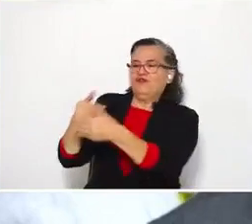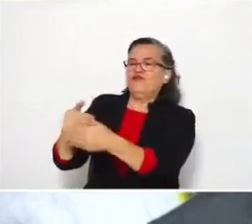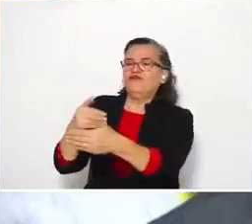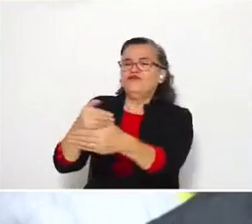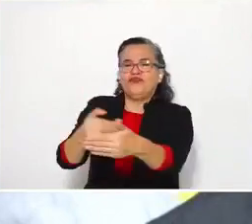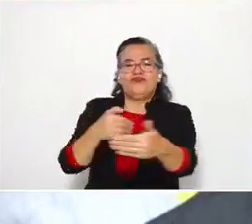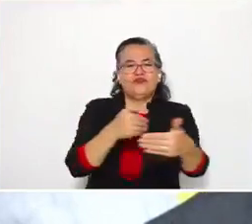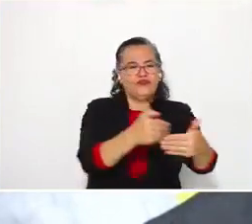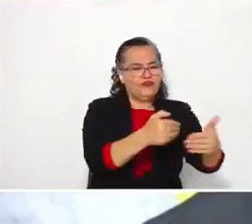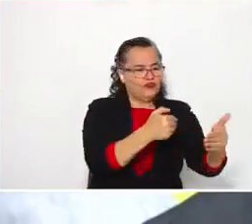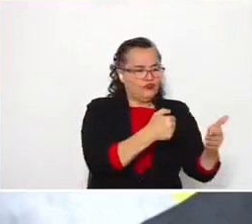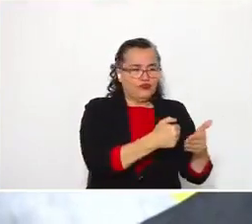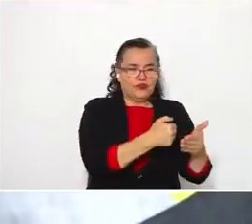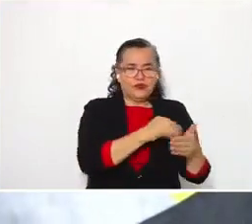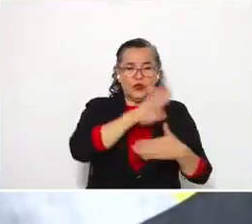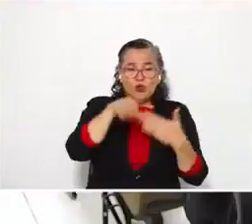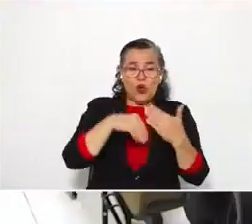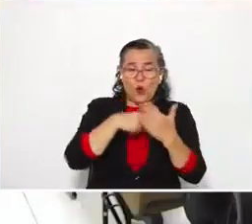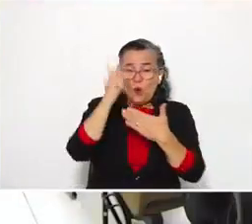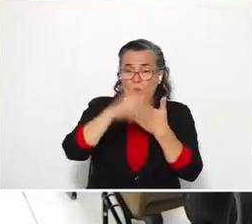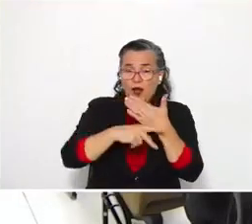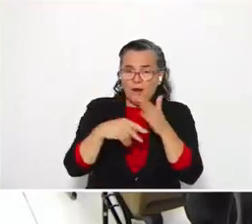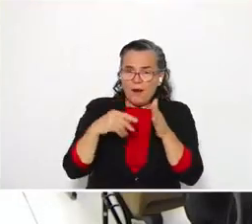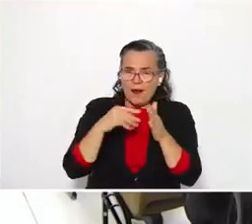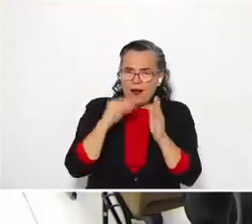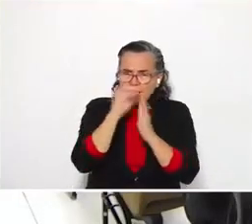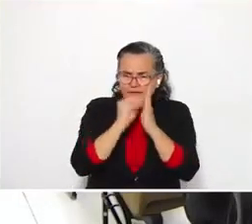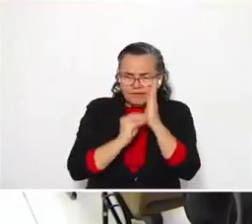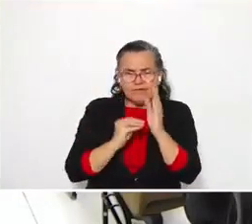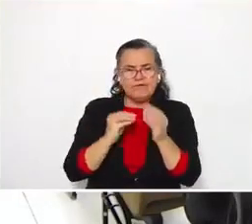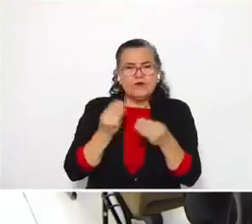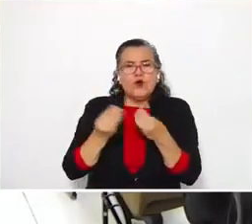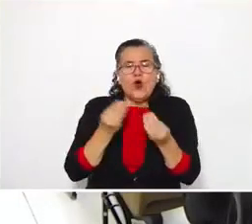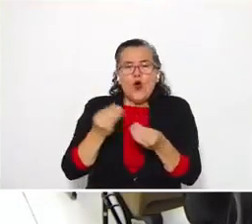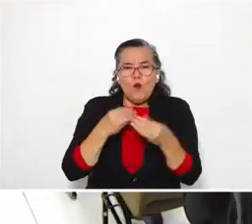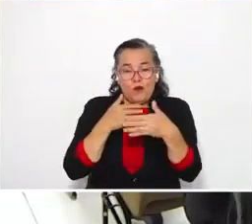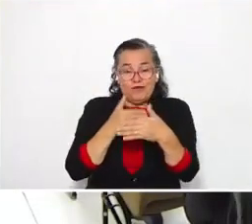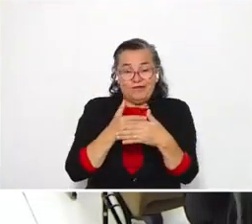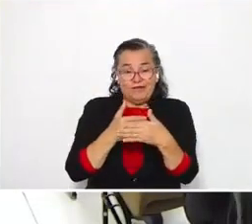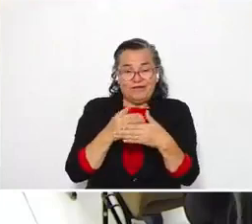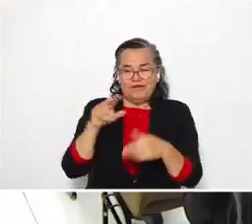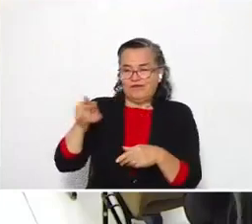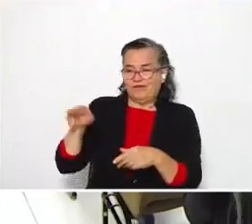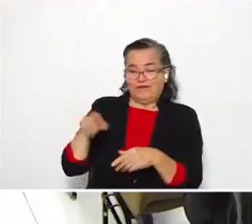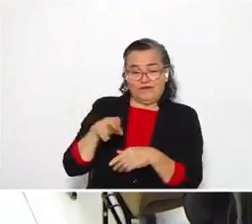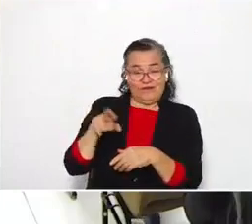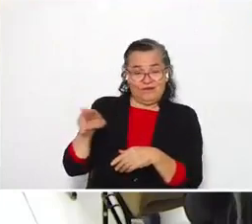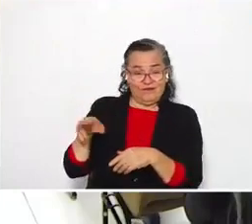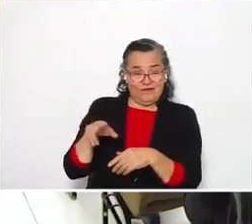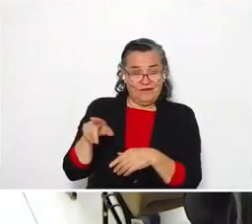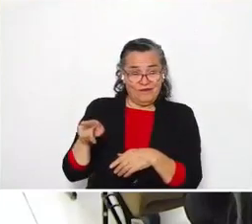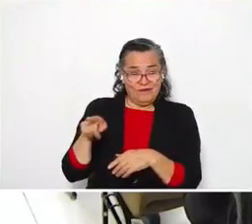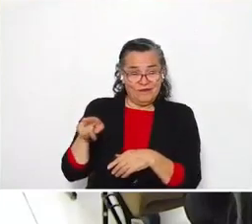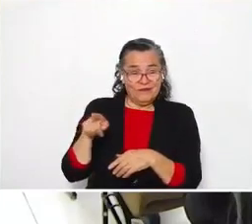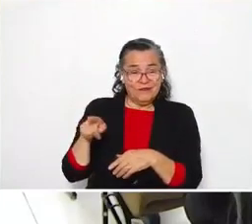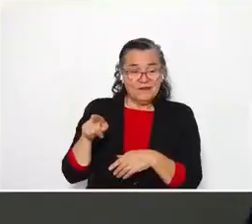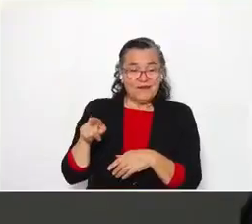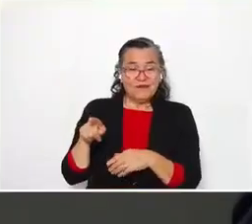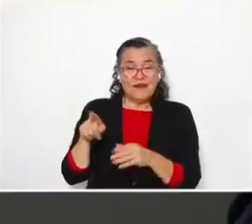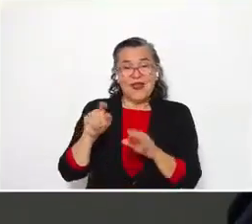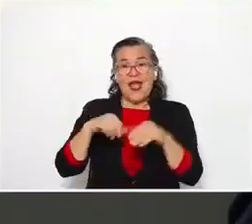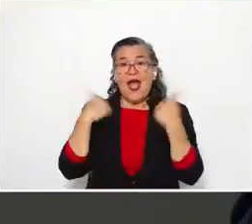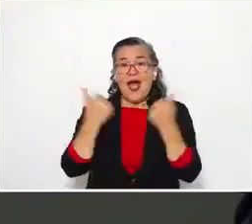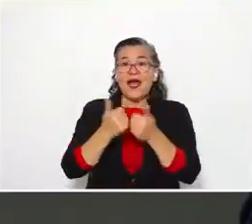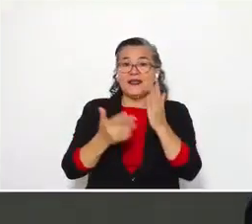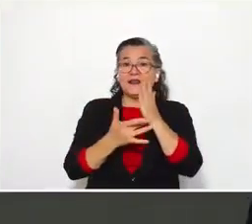un programa de trabajo para acercarnos. Nuestras compañeras y compañeros de las